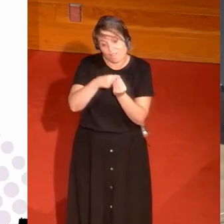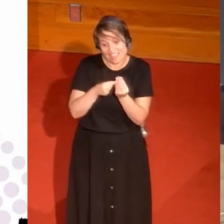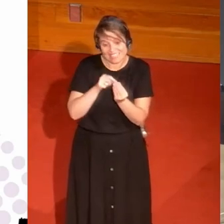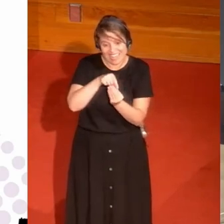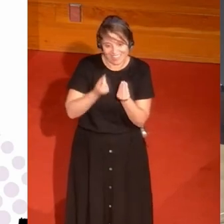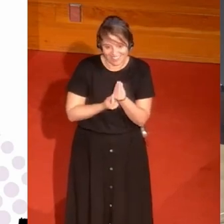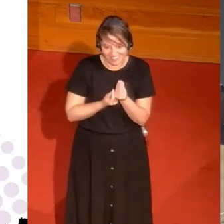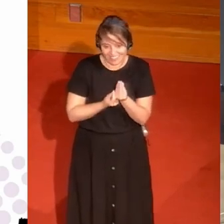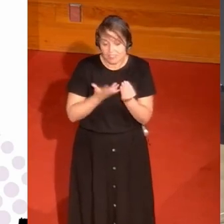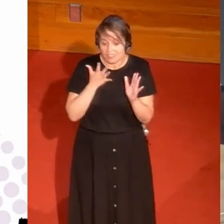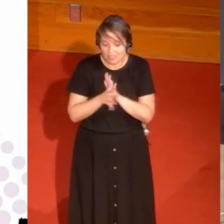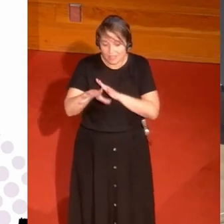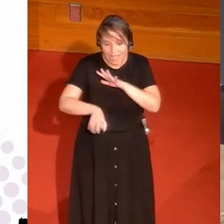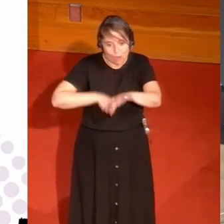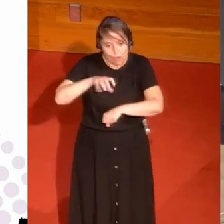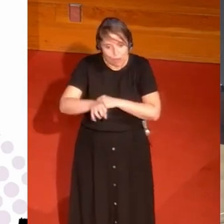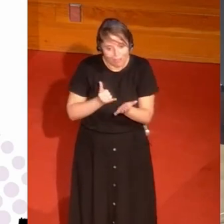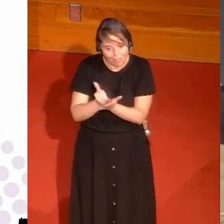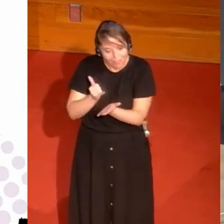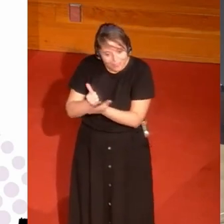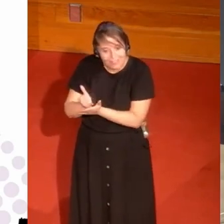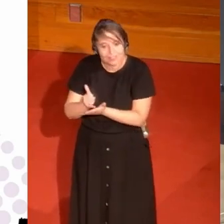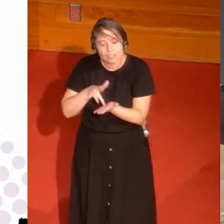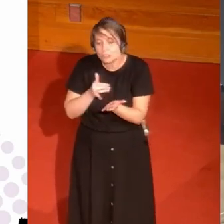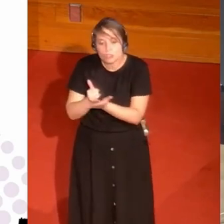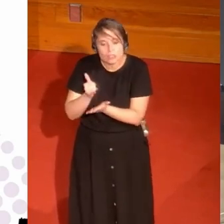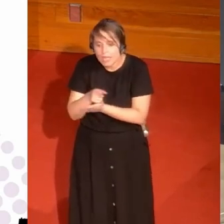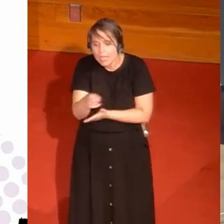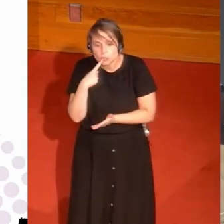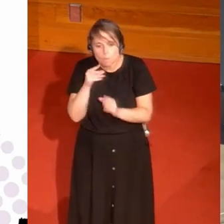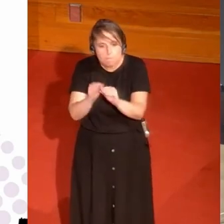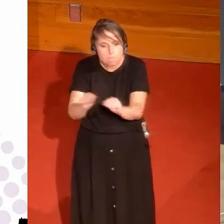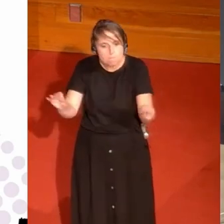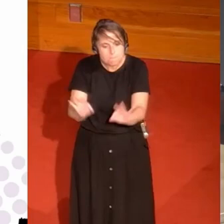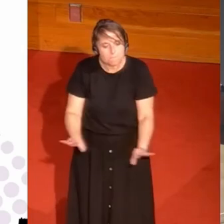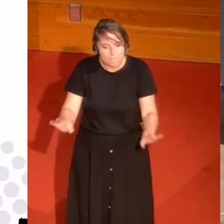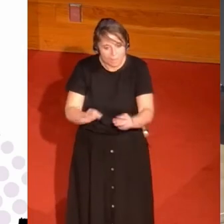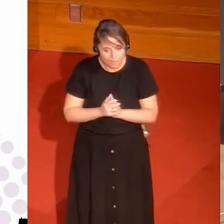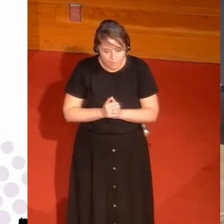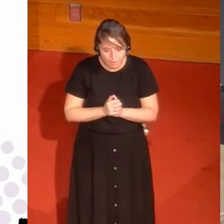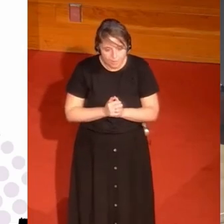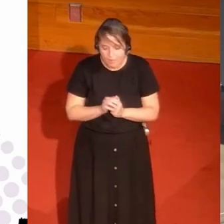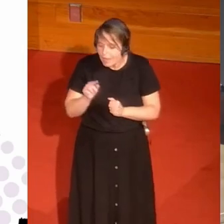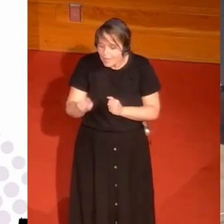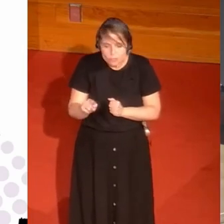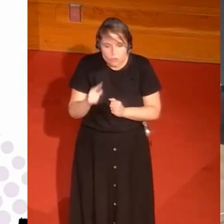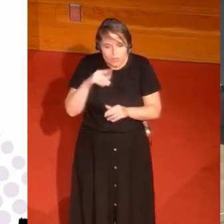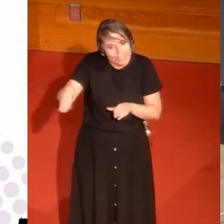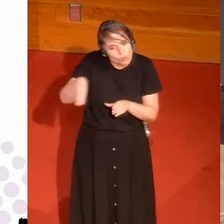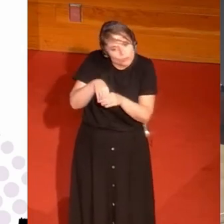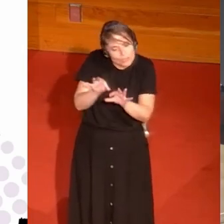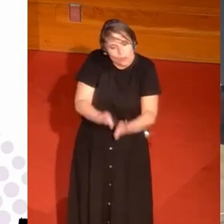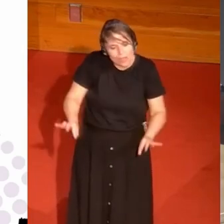eh en la en las recogidas en el campo de todo eso luego no hablamos no no no somos